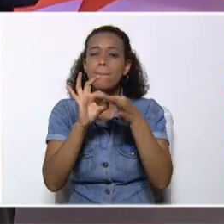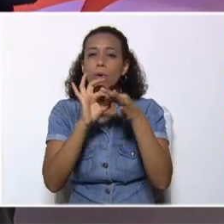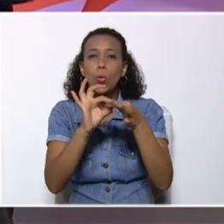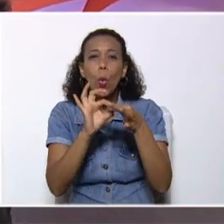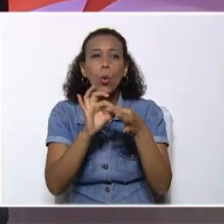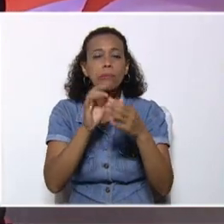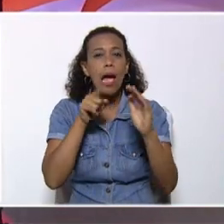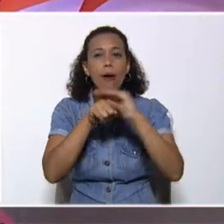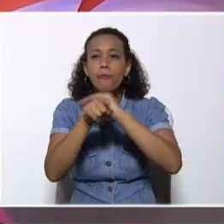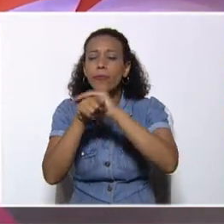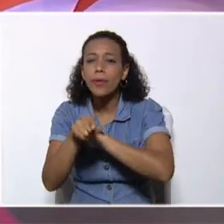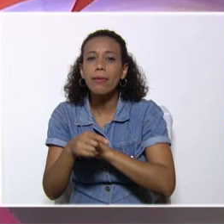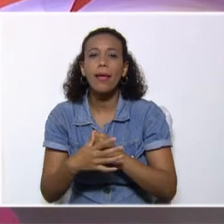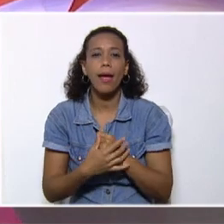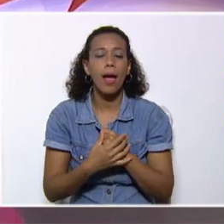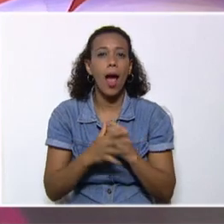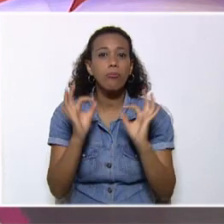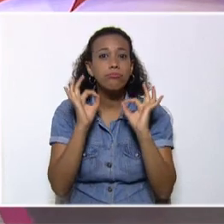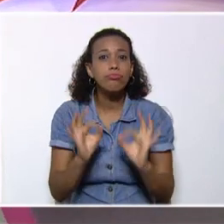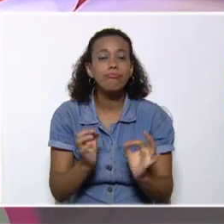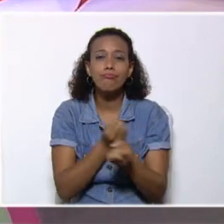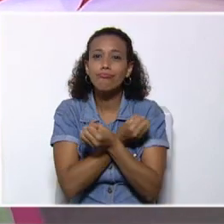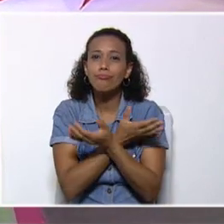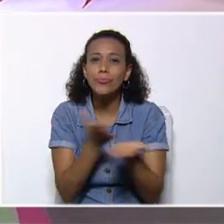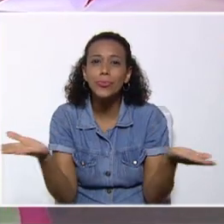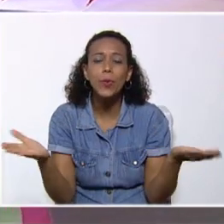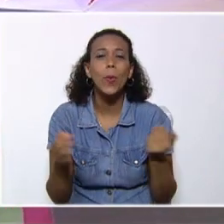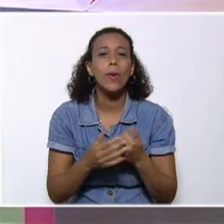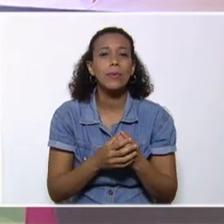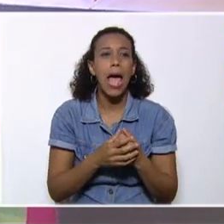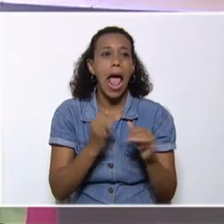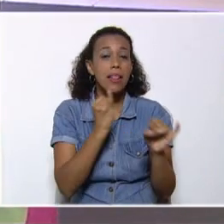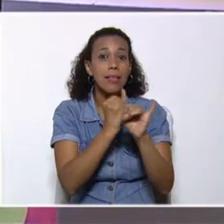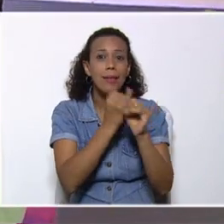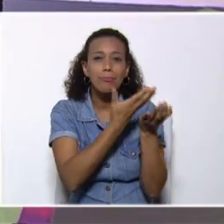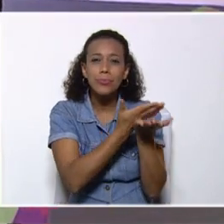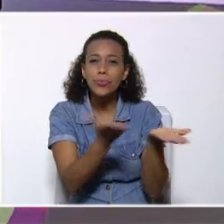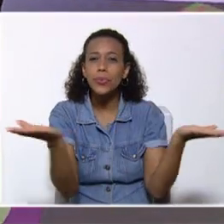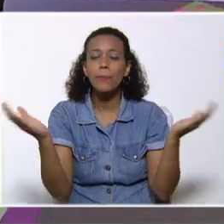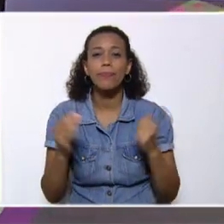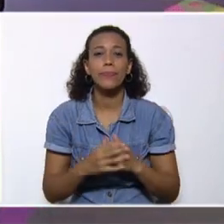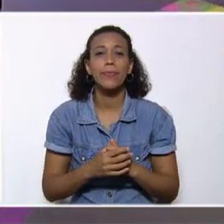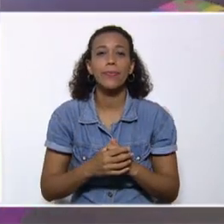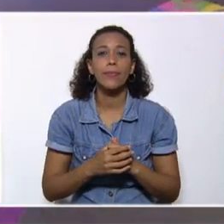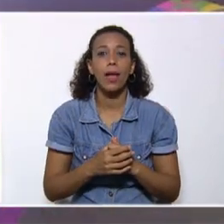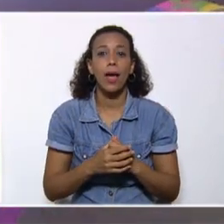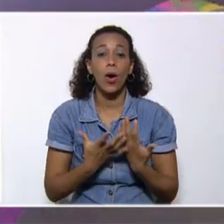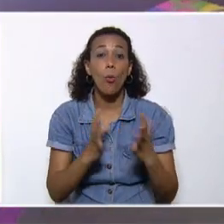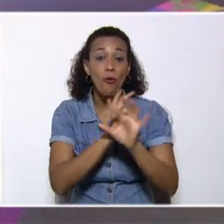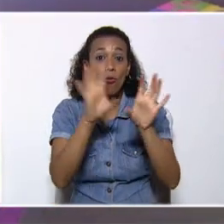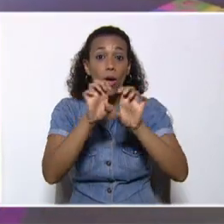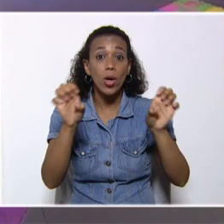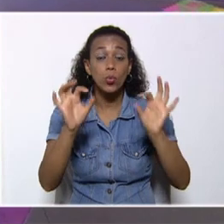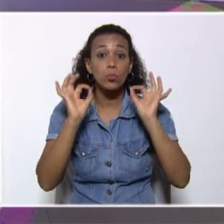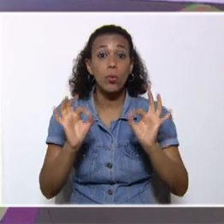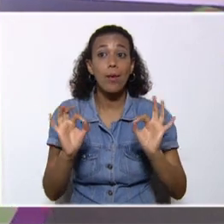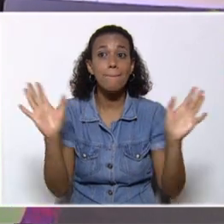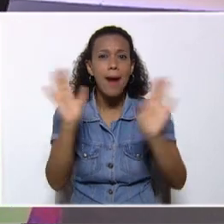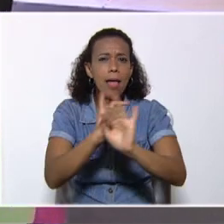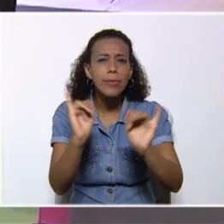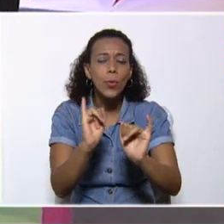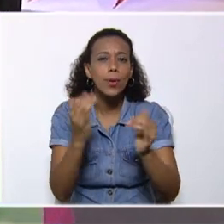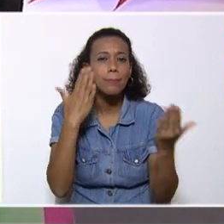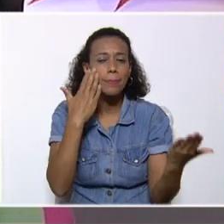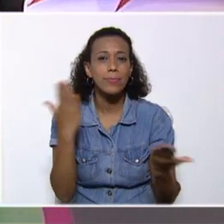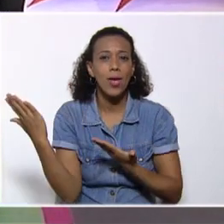a la mano y para eso hemos establecido todas las plataformas digitales. Así que también, como canal educativo y para despedirnos,